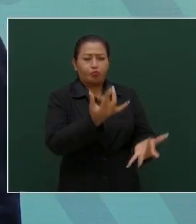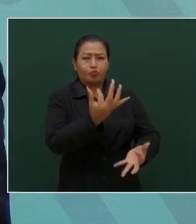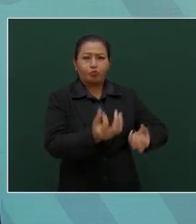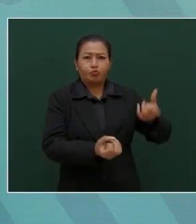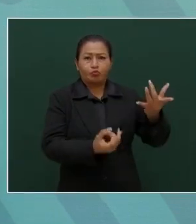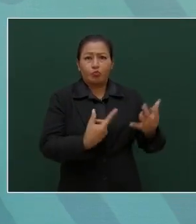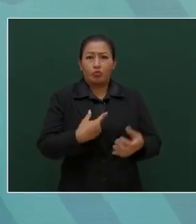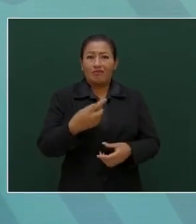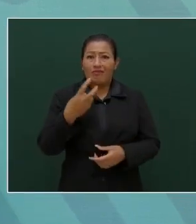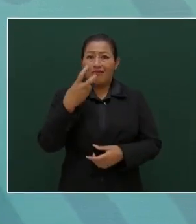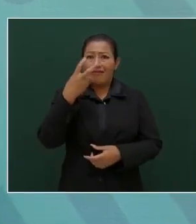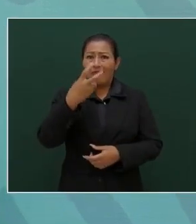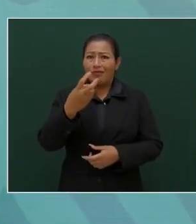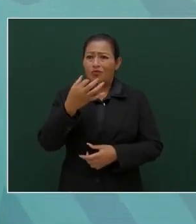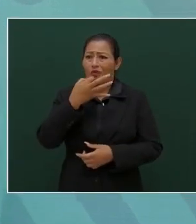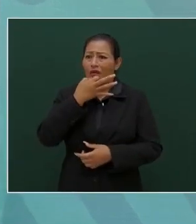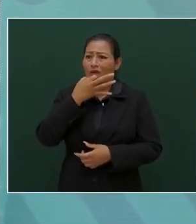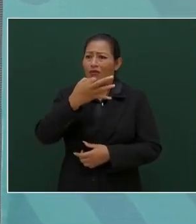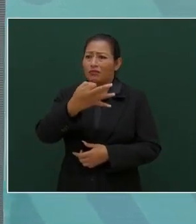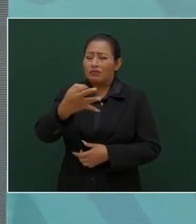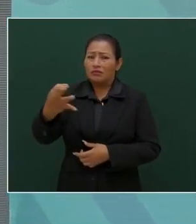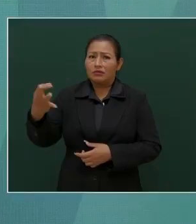Y